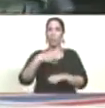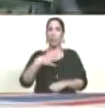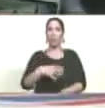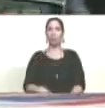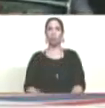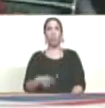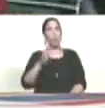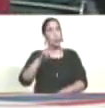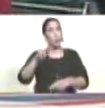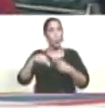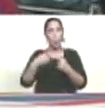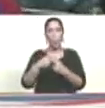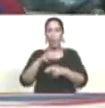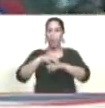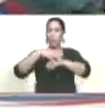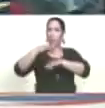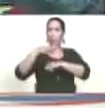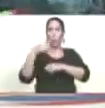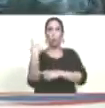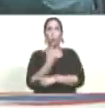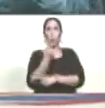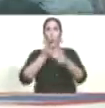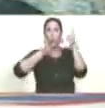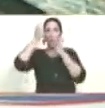dejó solo al comandante Chávez, jamás.